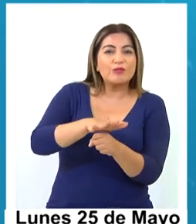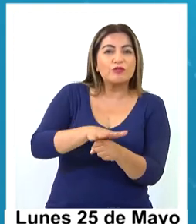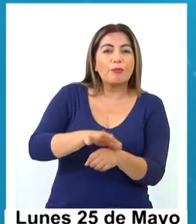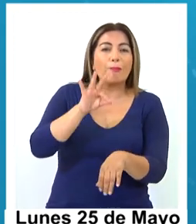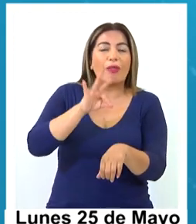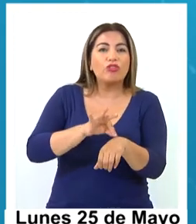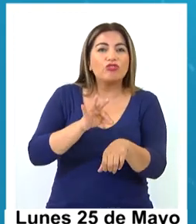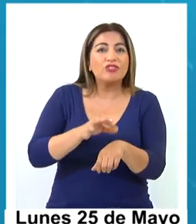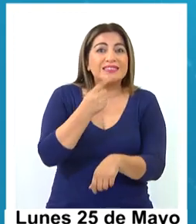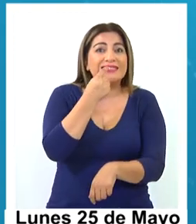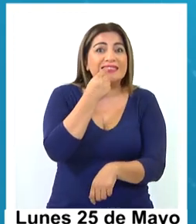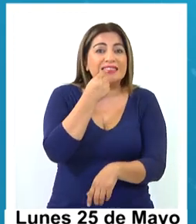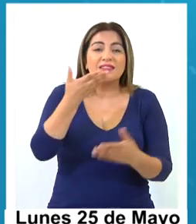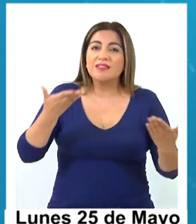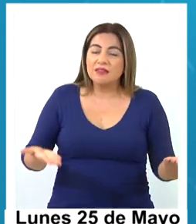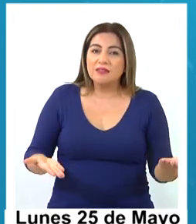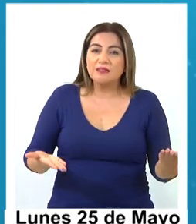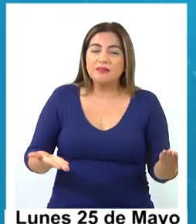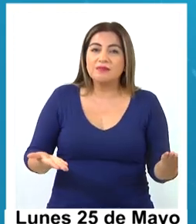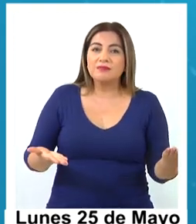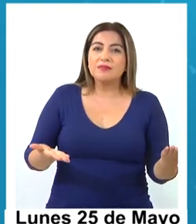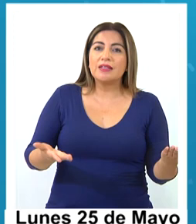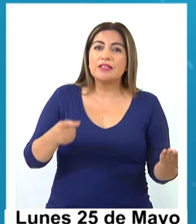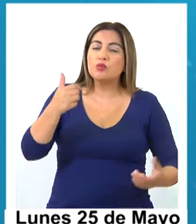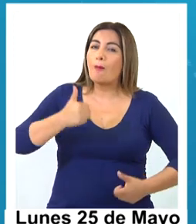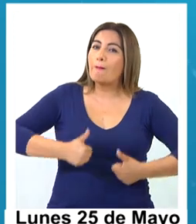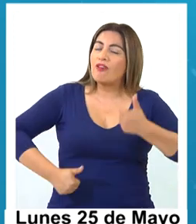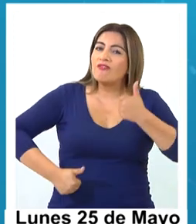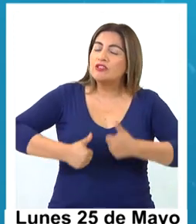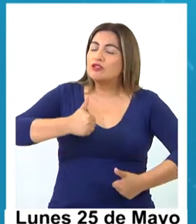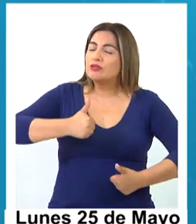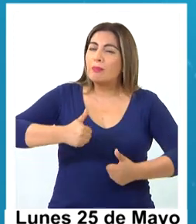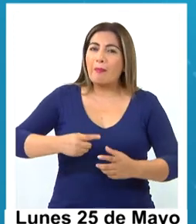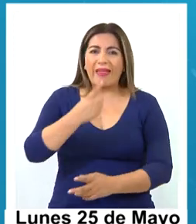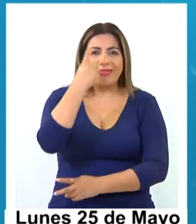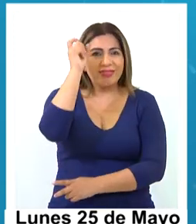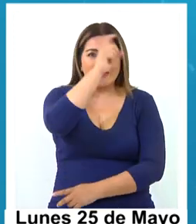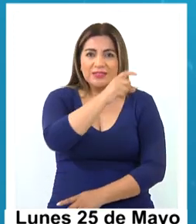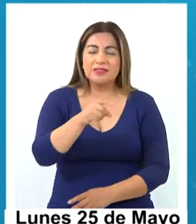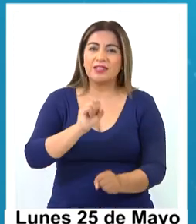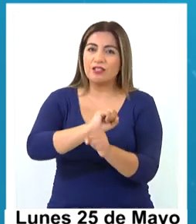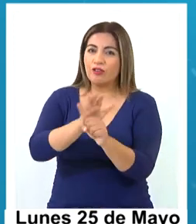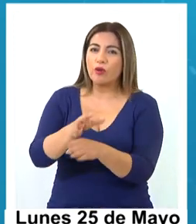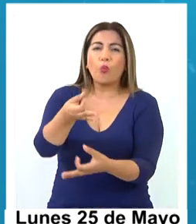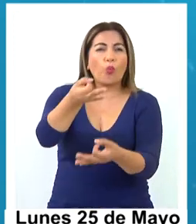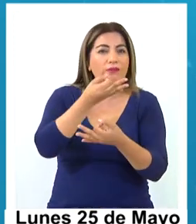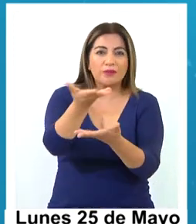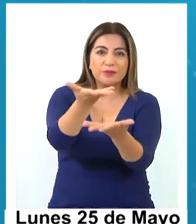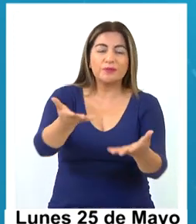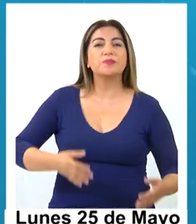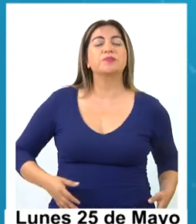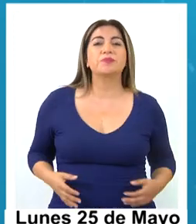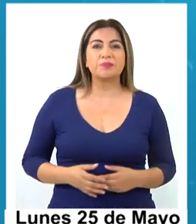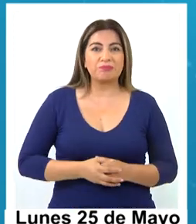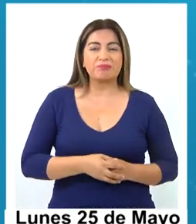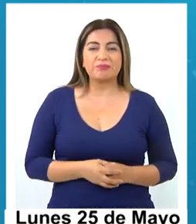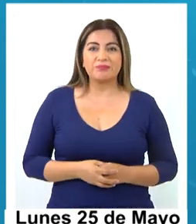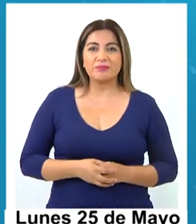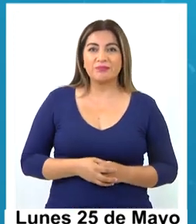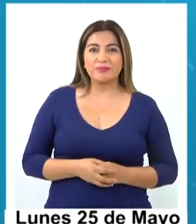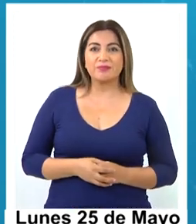situación para los dentistas que claramente ha sido una de las profesiones más golpeadas por esta pandemia cuéntame un poco